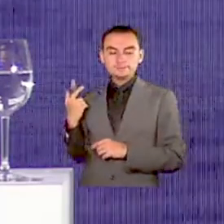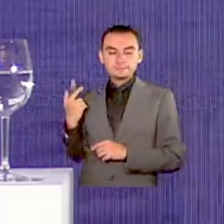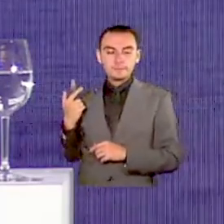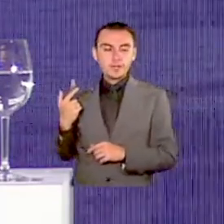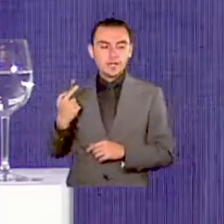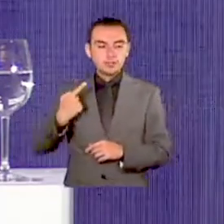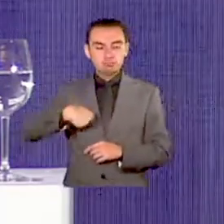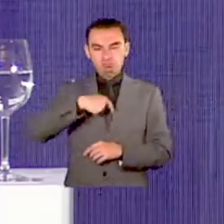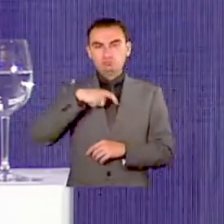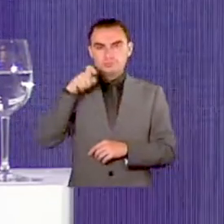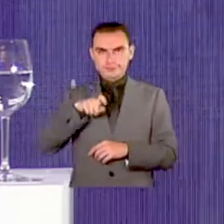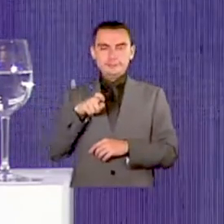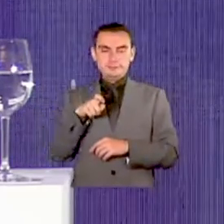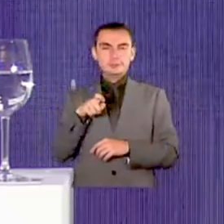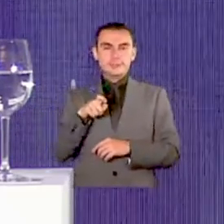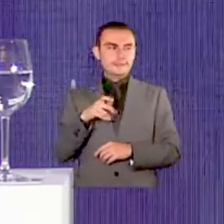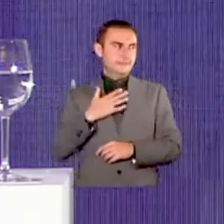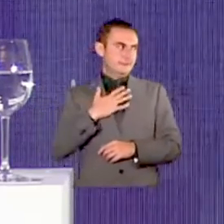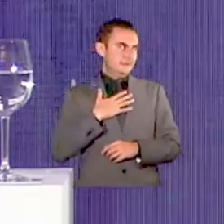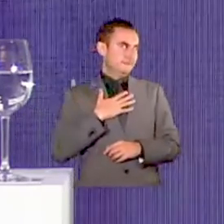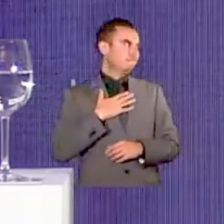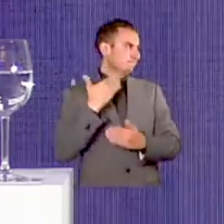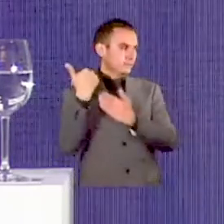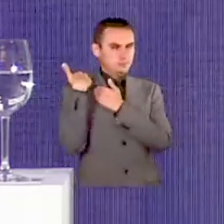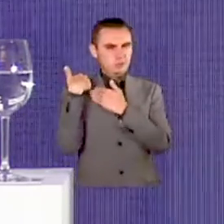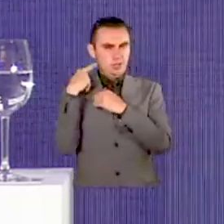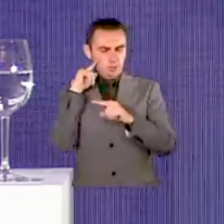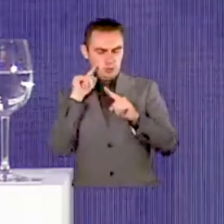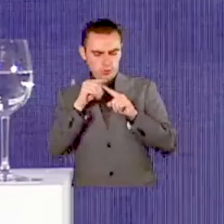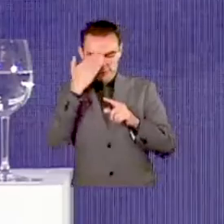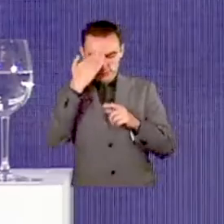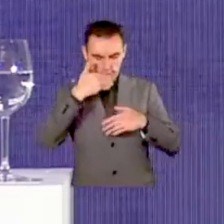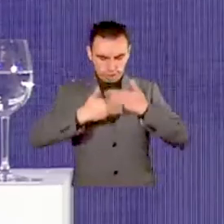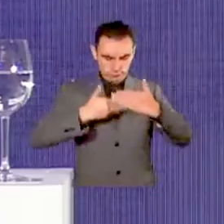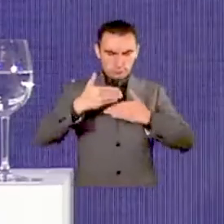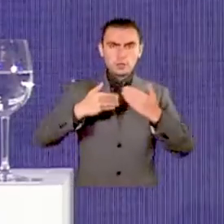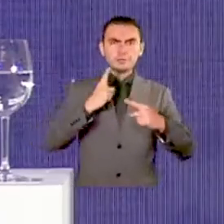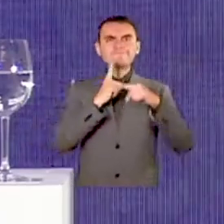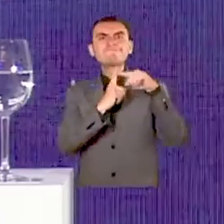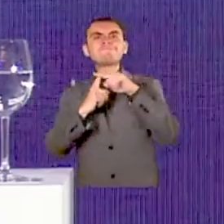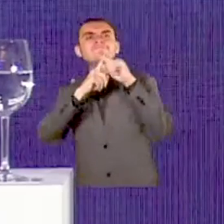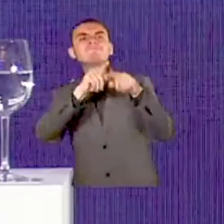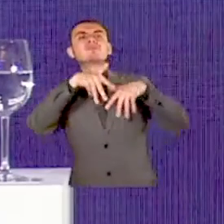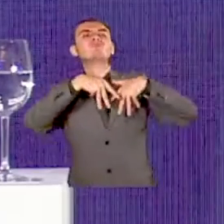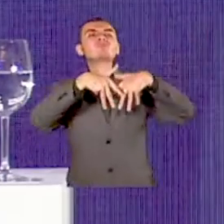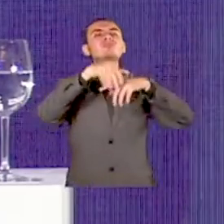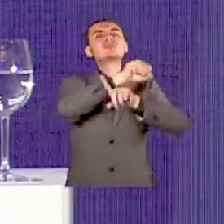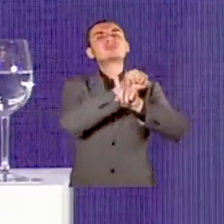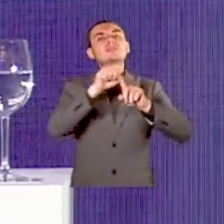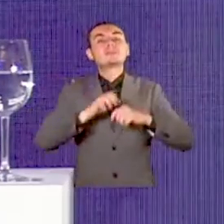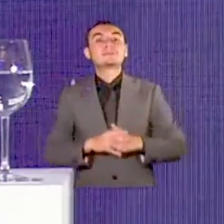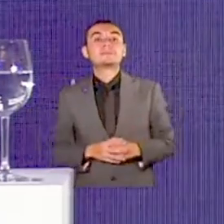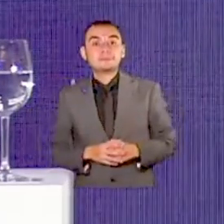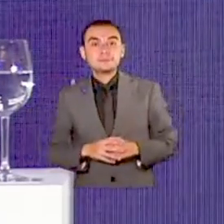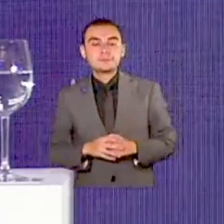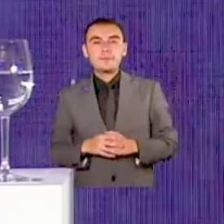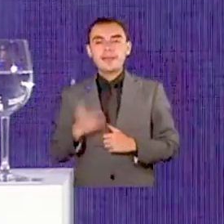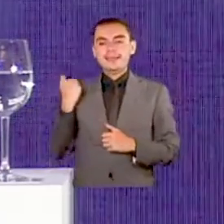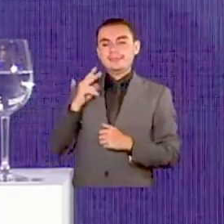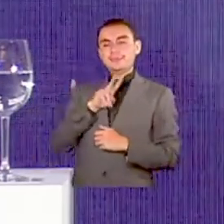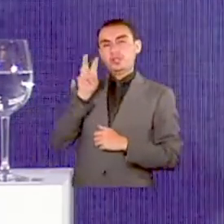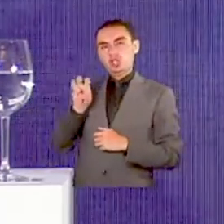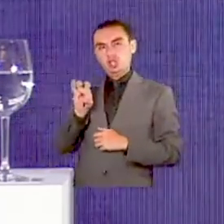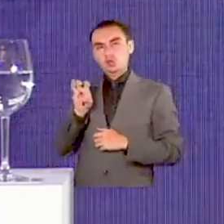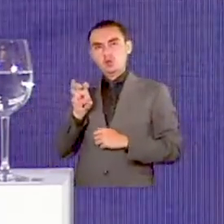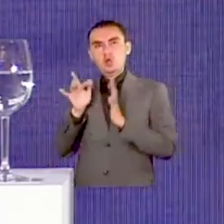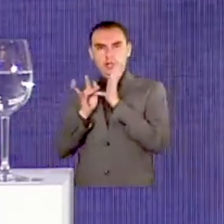la necesidad de asumir la responsabilidad de gestión de la Procuraduría frente a la protesta social. El 28 de abril del año